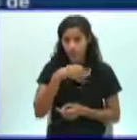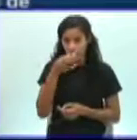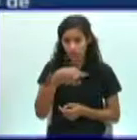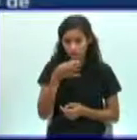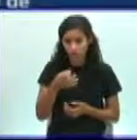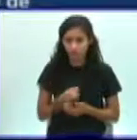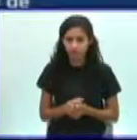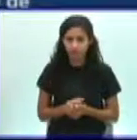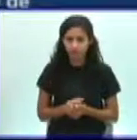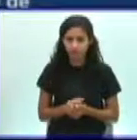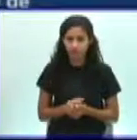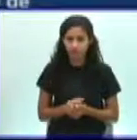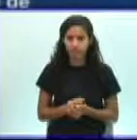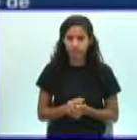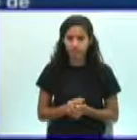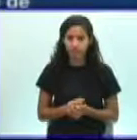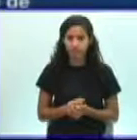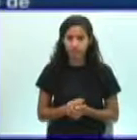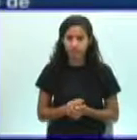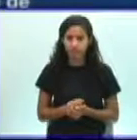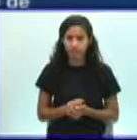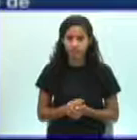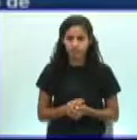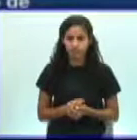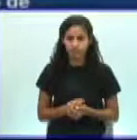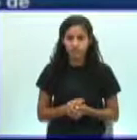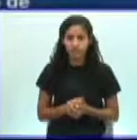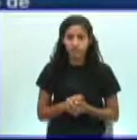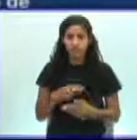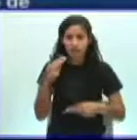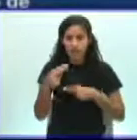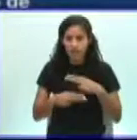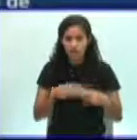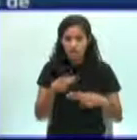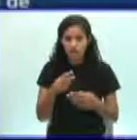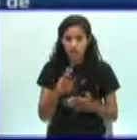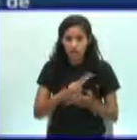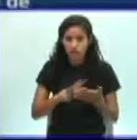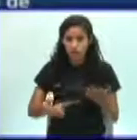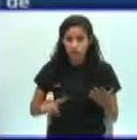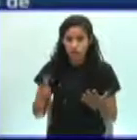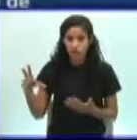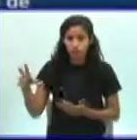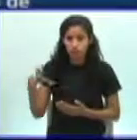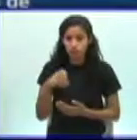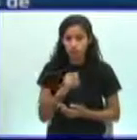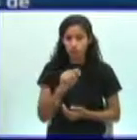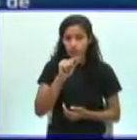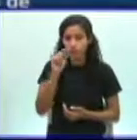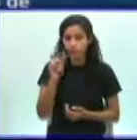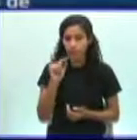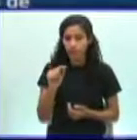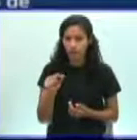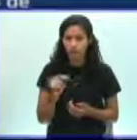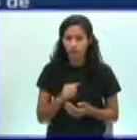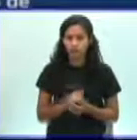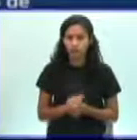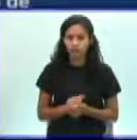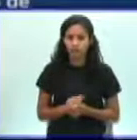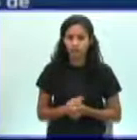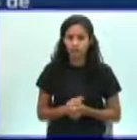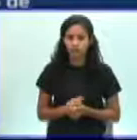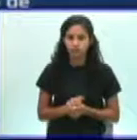explicación que van a tener a continuación. Realizar la lectura total del